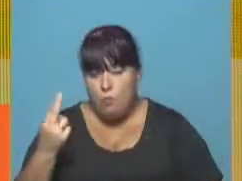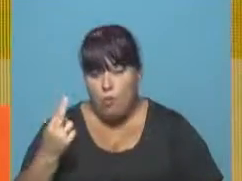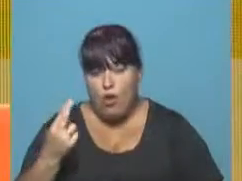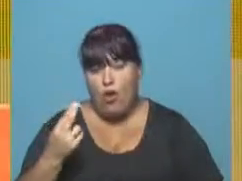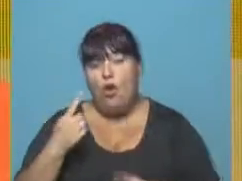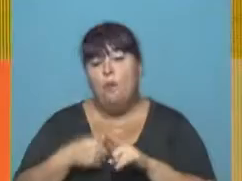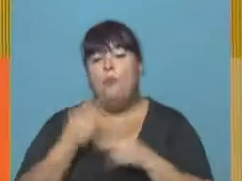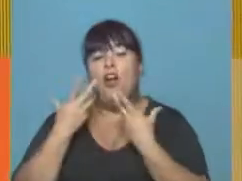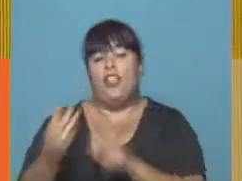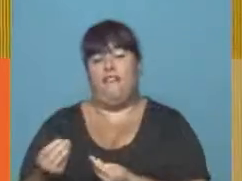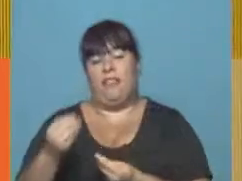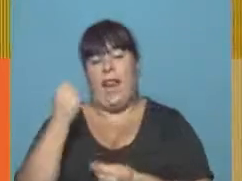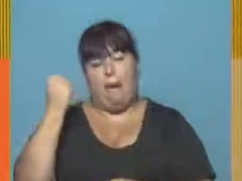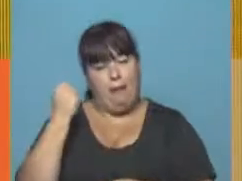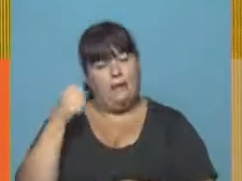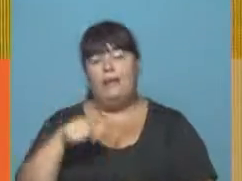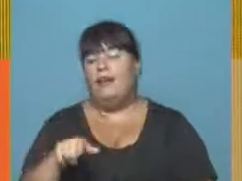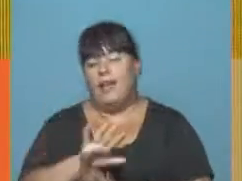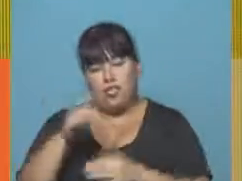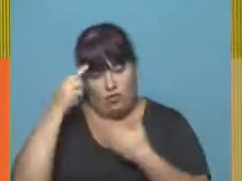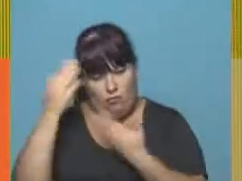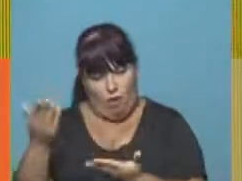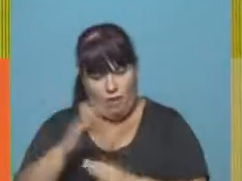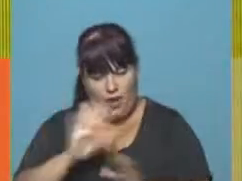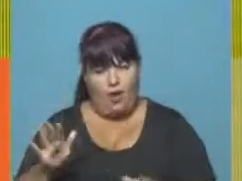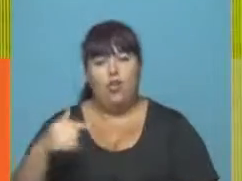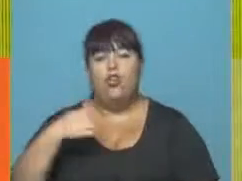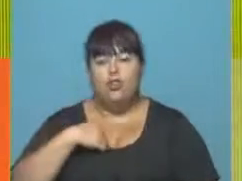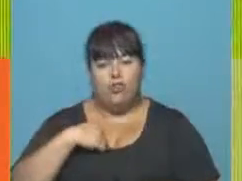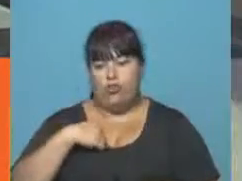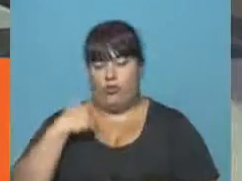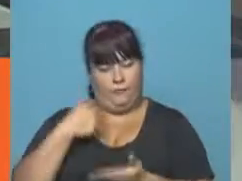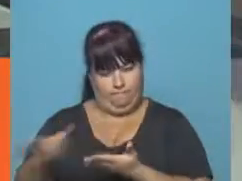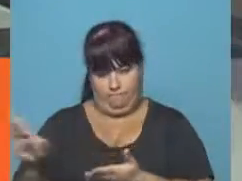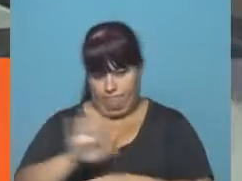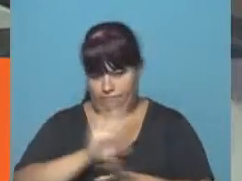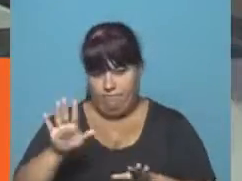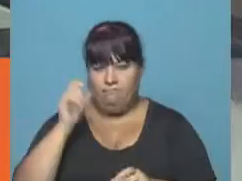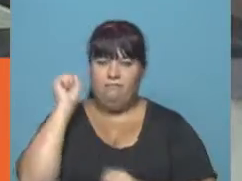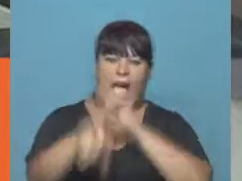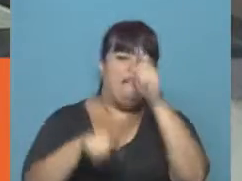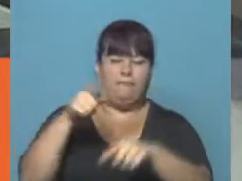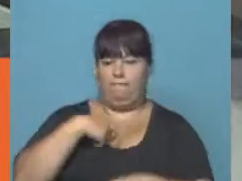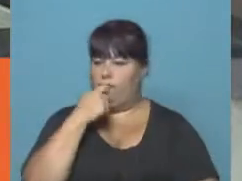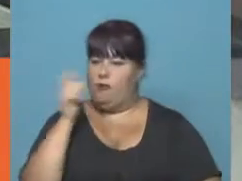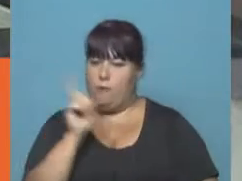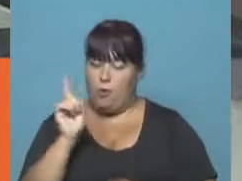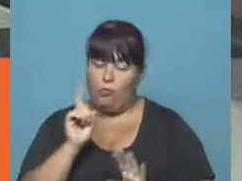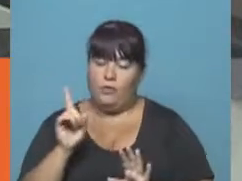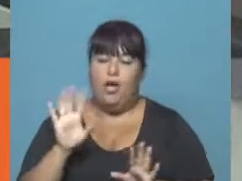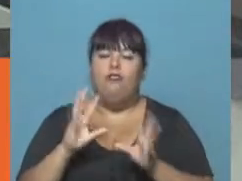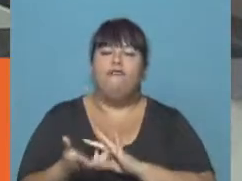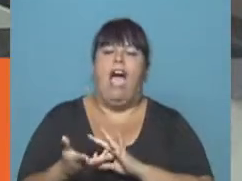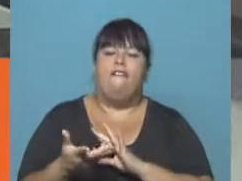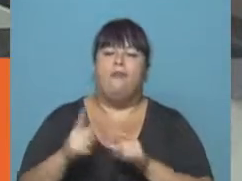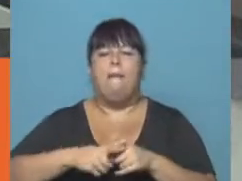en nombre de la defensa de la patria, y eso hay que honrarlo. Yo rechazo y repudio los escraches como medida